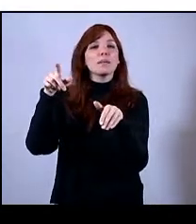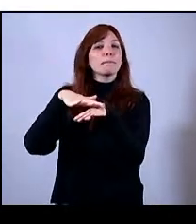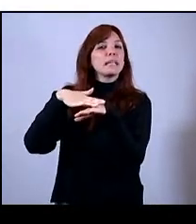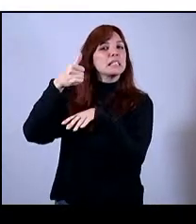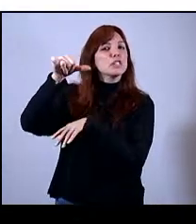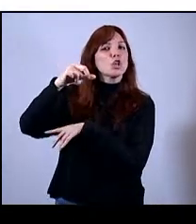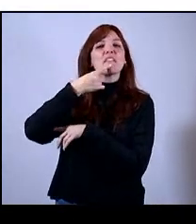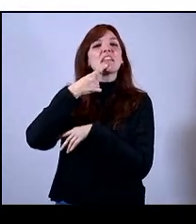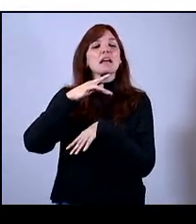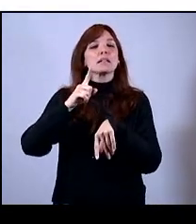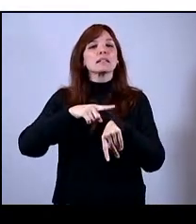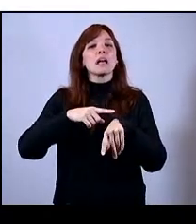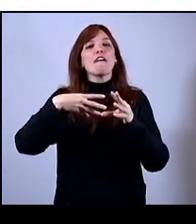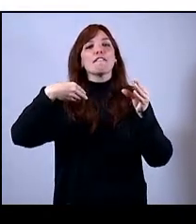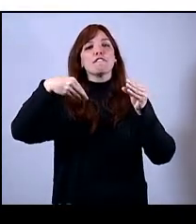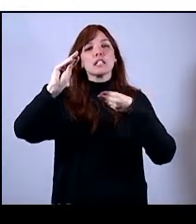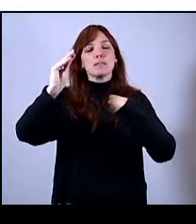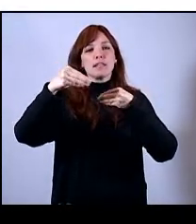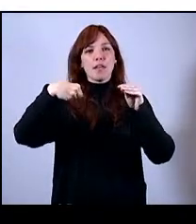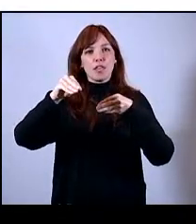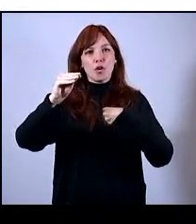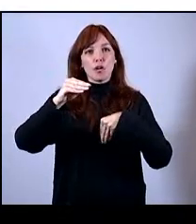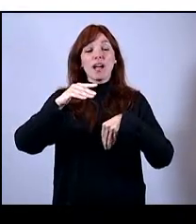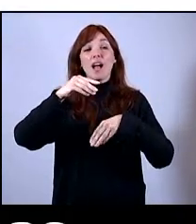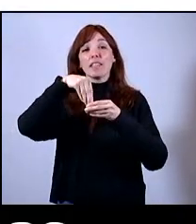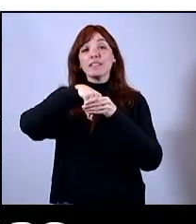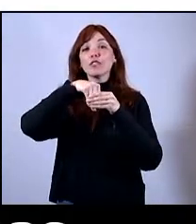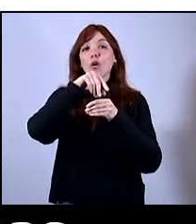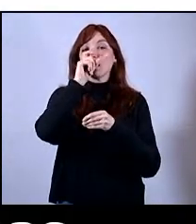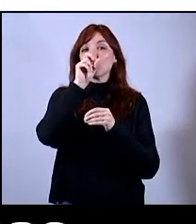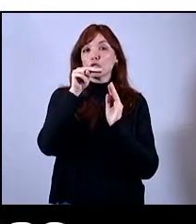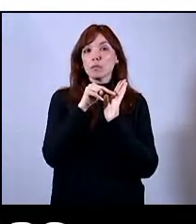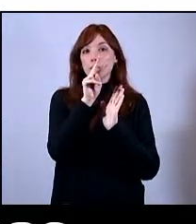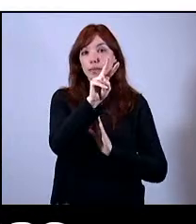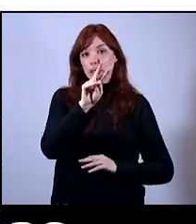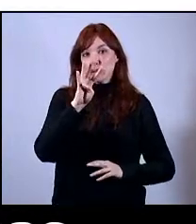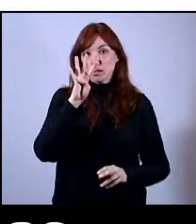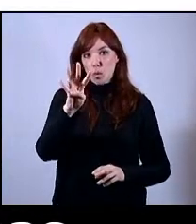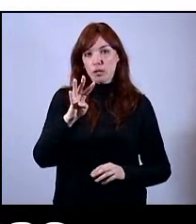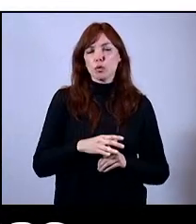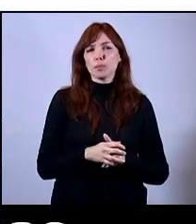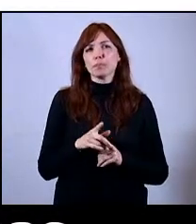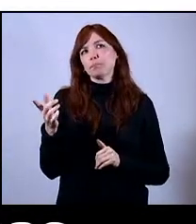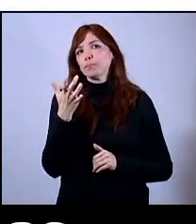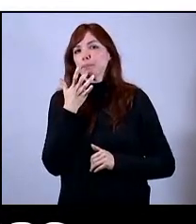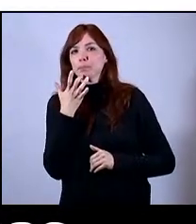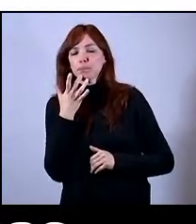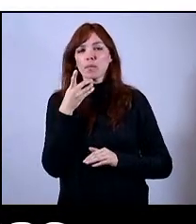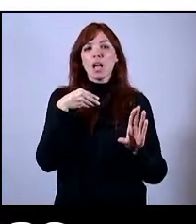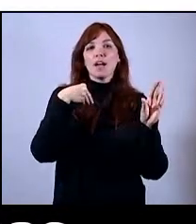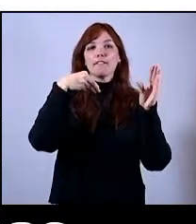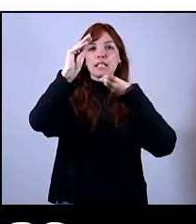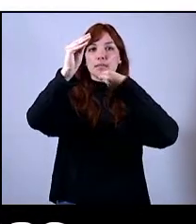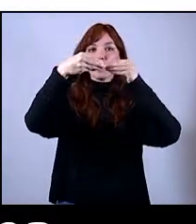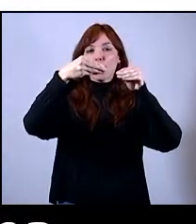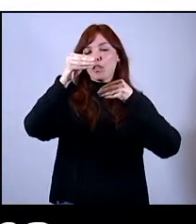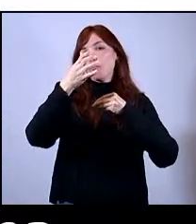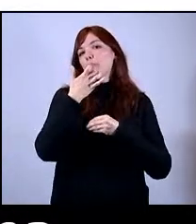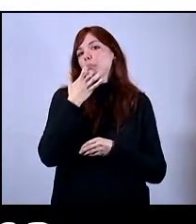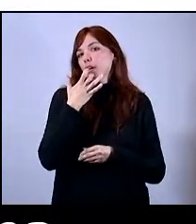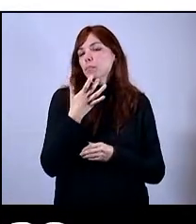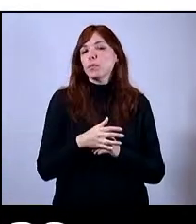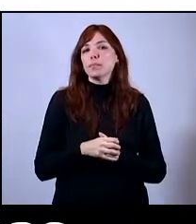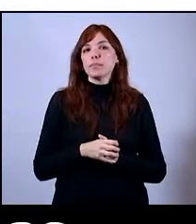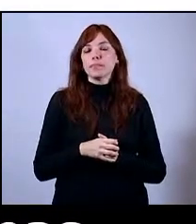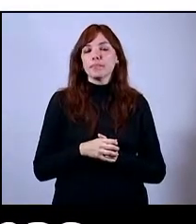unas flexibilizaciones temporales para el año 2024. Plantea unas flexibilizaciones